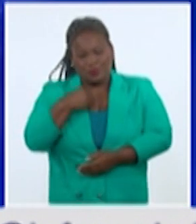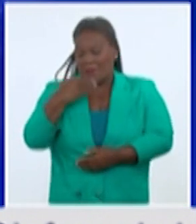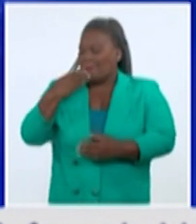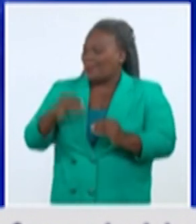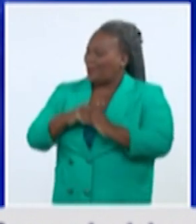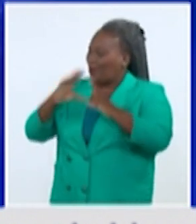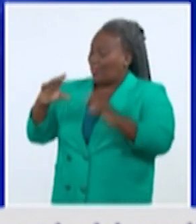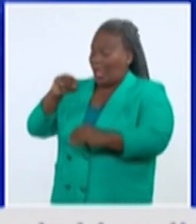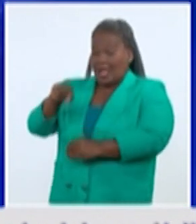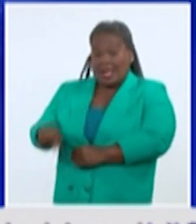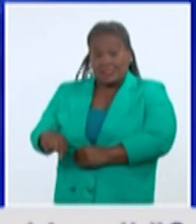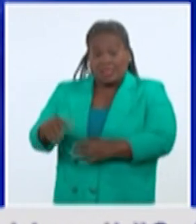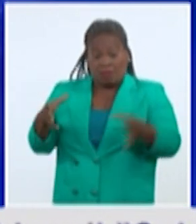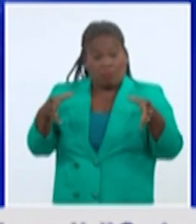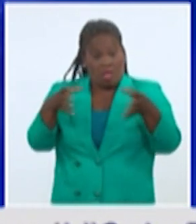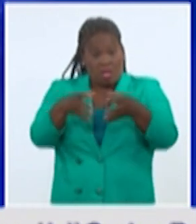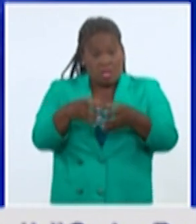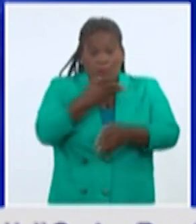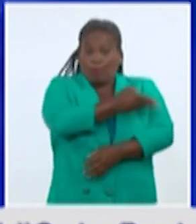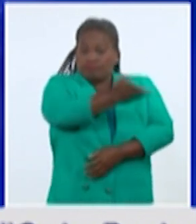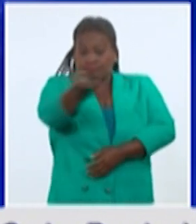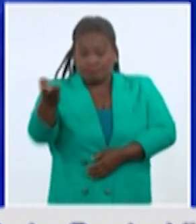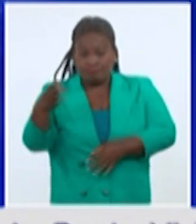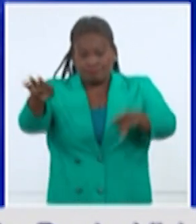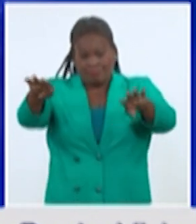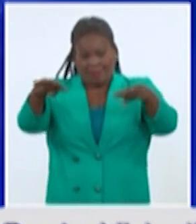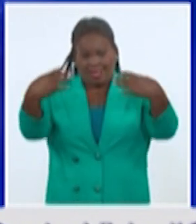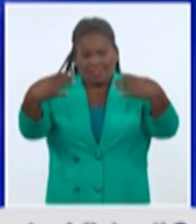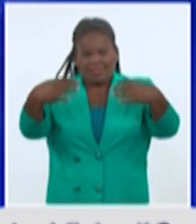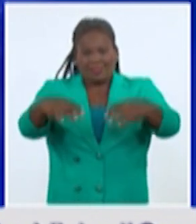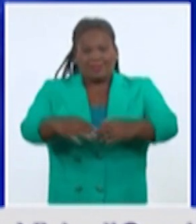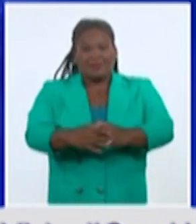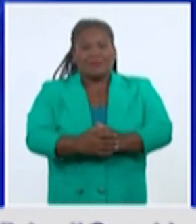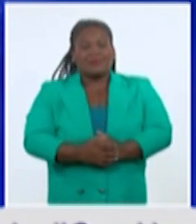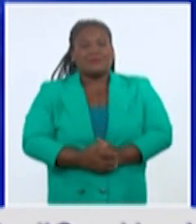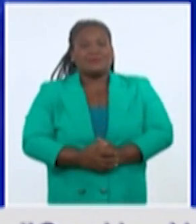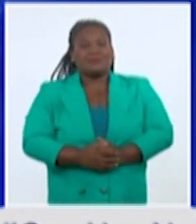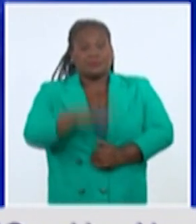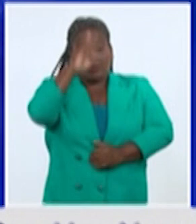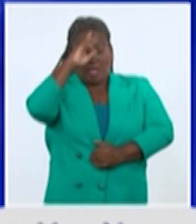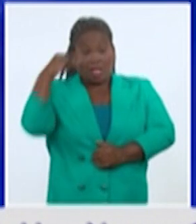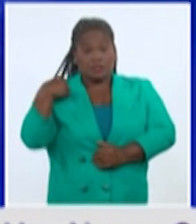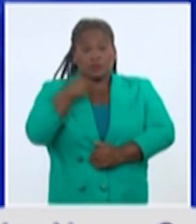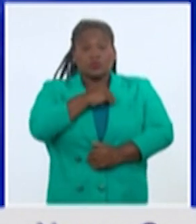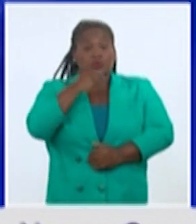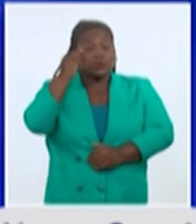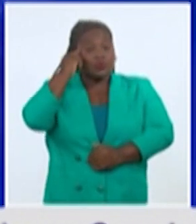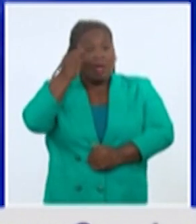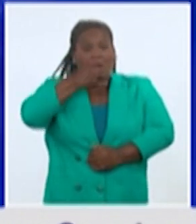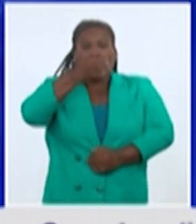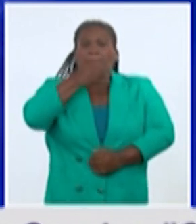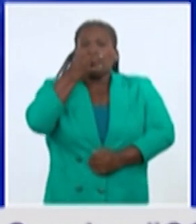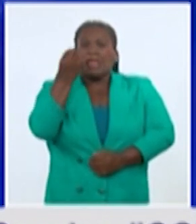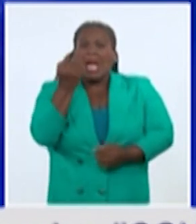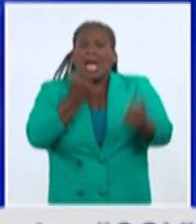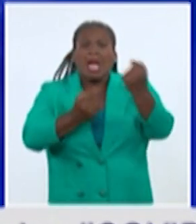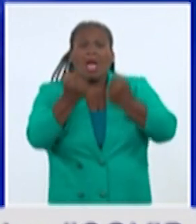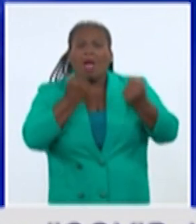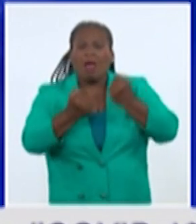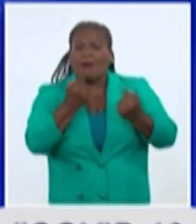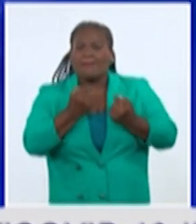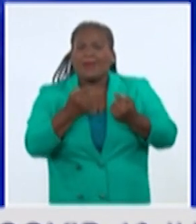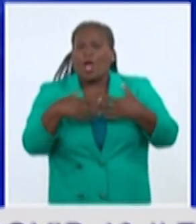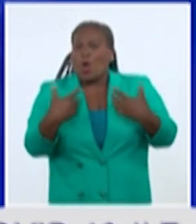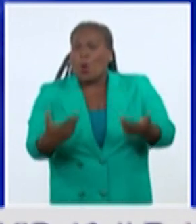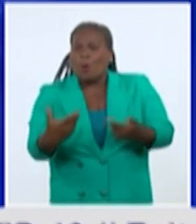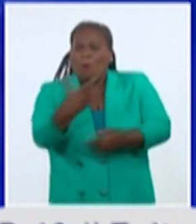para el resto del equipo, así como los televidentes que nos acompañan esta mañana. El doctor Durán daba algunas pistas, doctora, sobre la